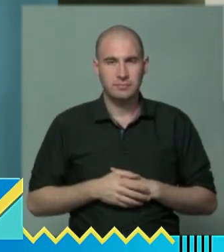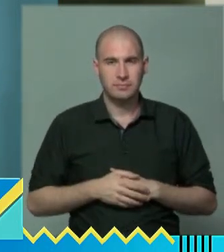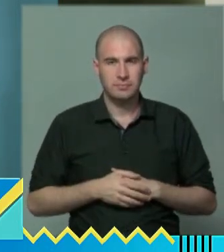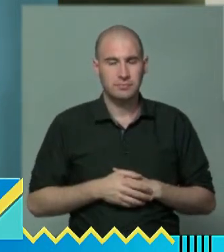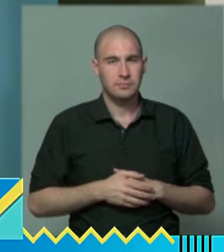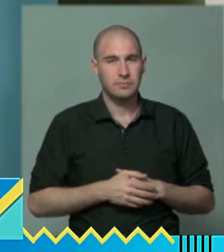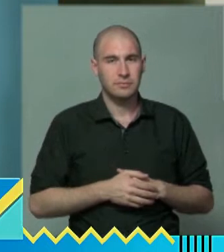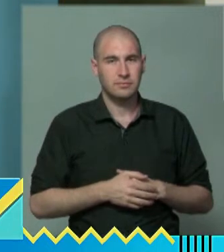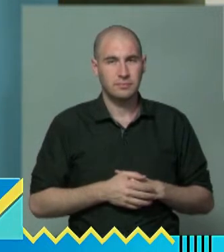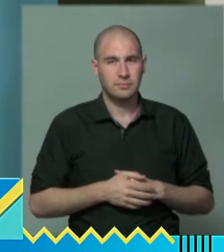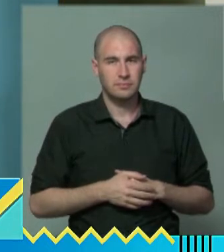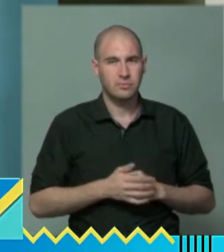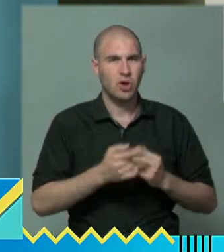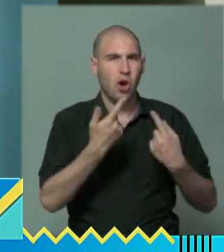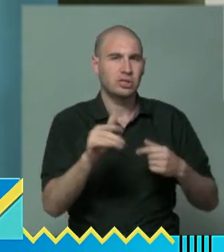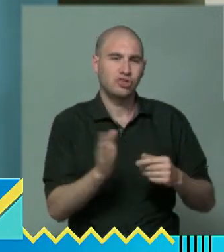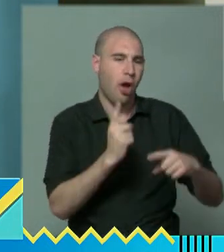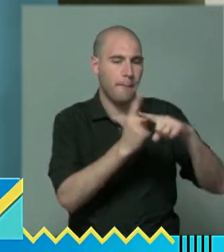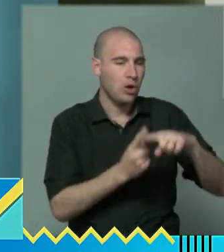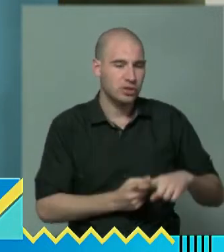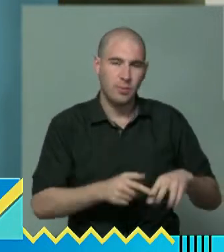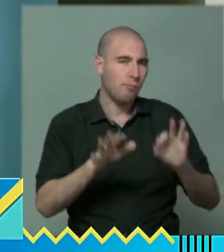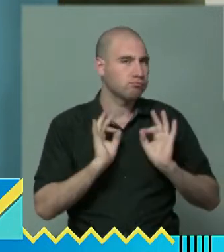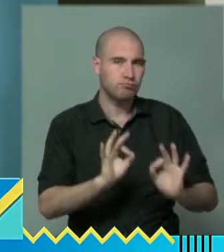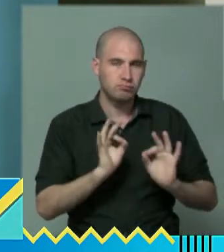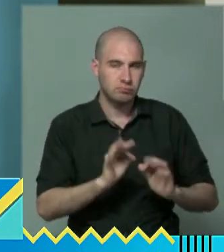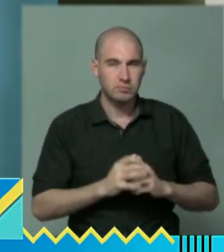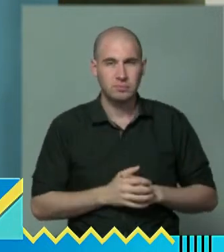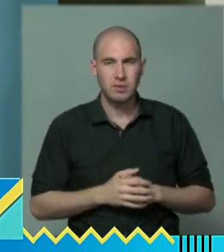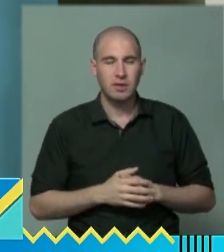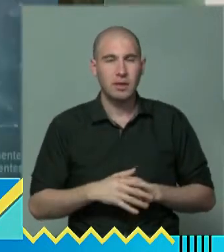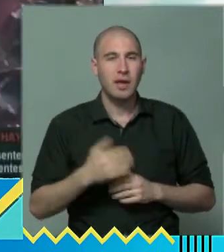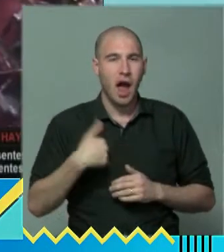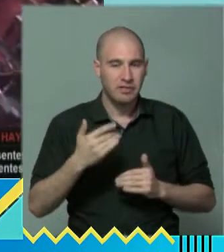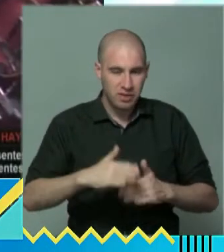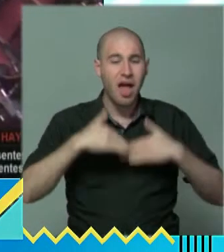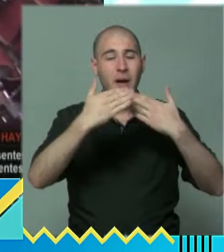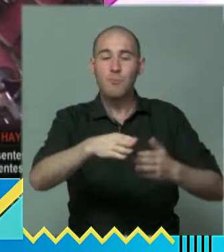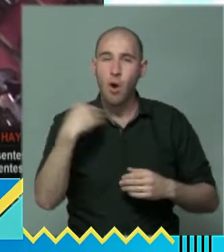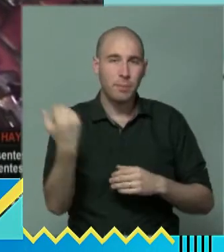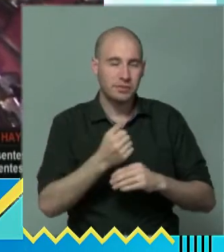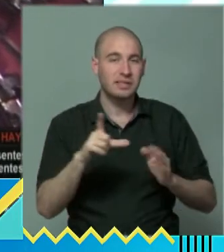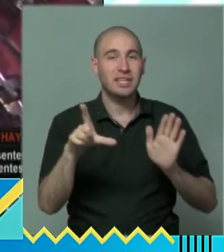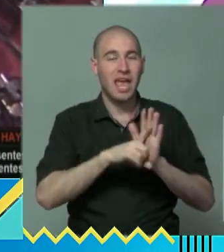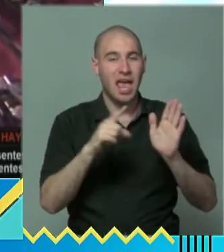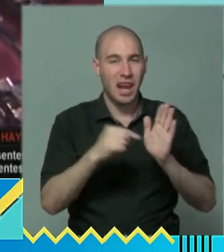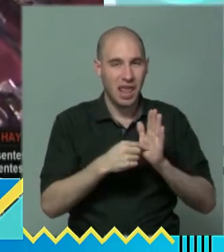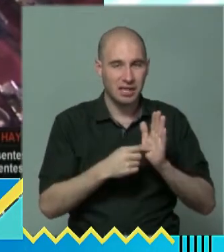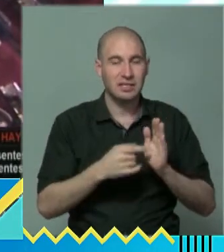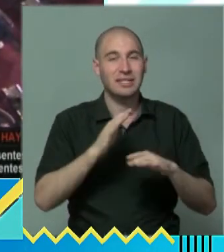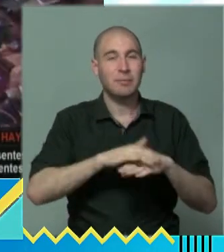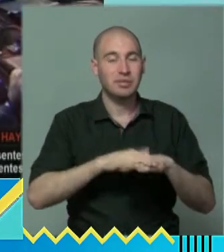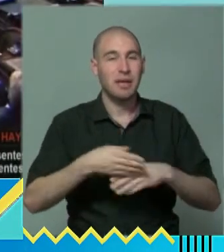Pues la verdad es que todos los aspectos son positivos, absolutamente todos. Argentina ha dado un salto enorme al establecer la ley